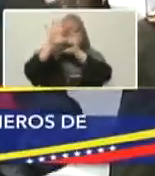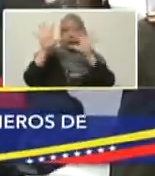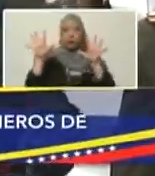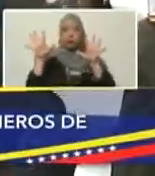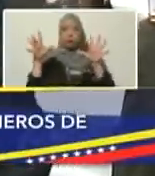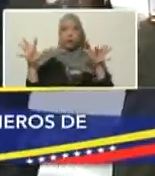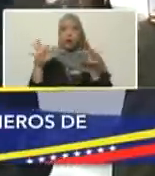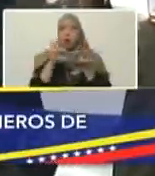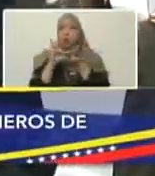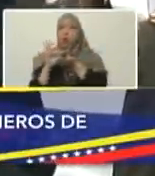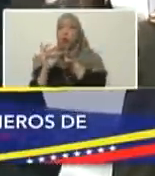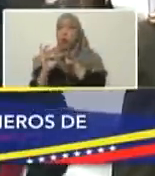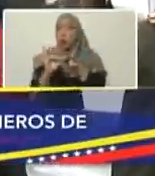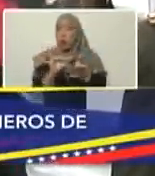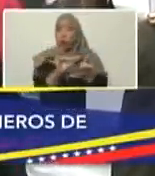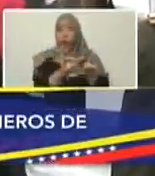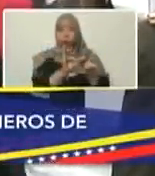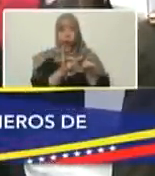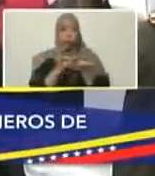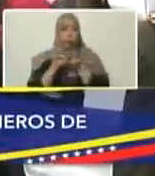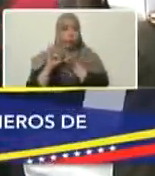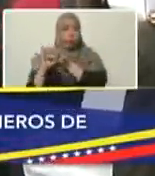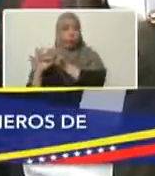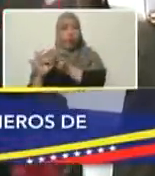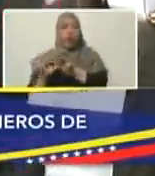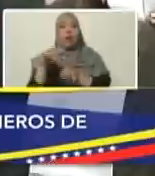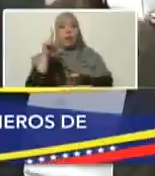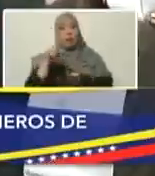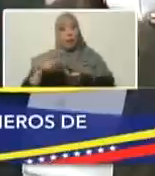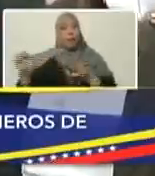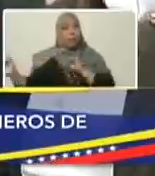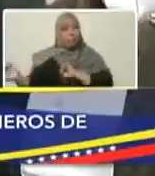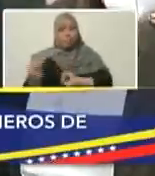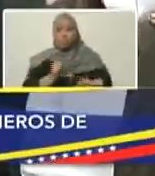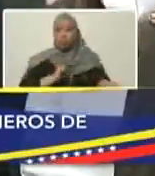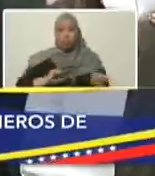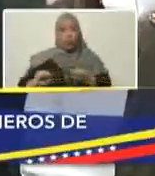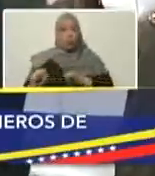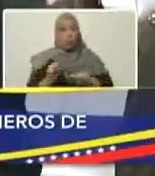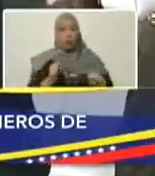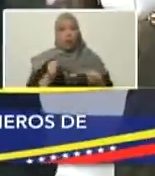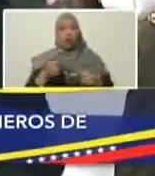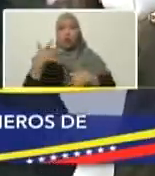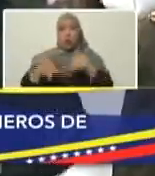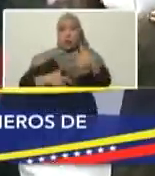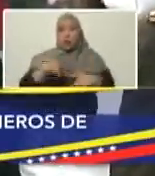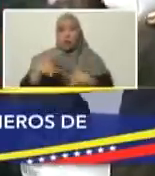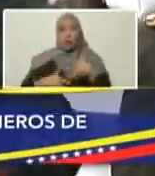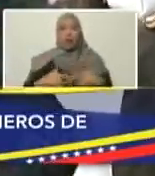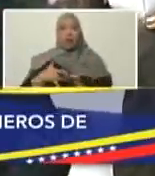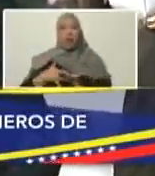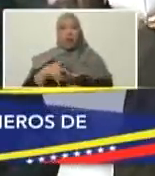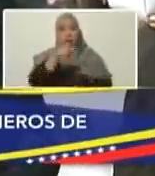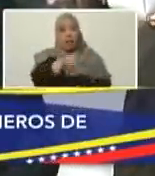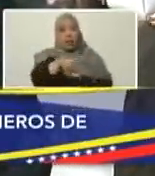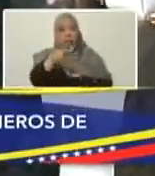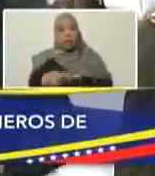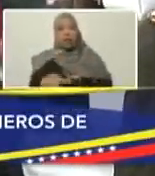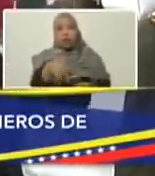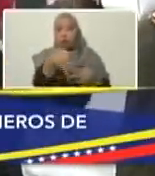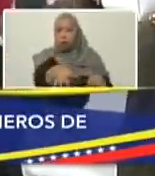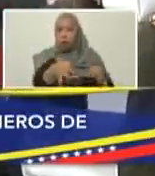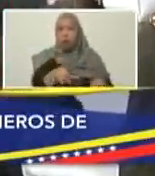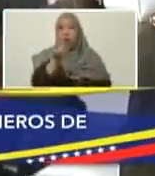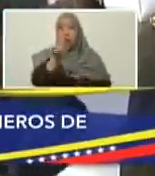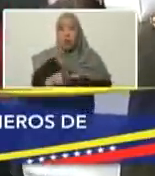máxima unión y máxima movilización cívico-militar. Y así lo hicimos, y